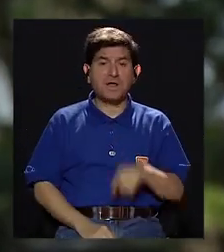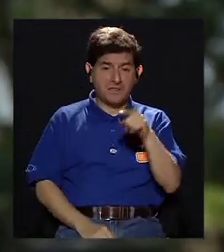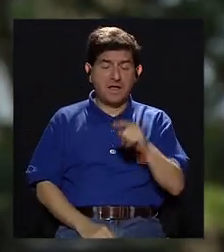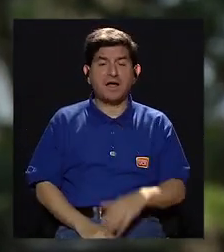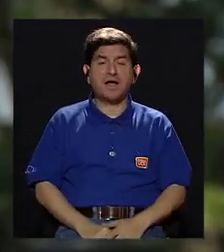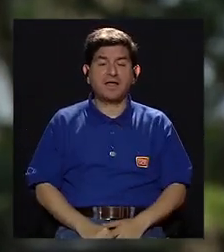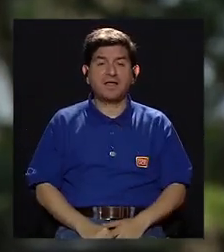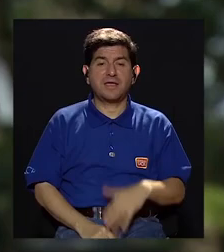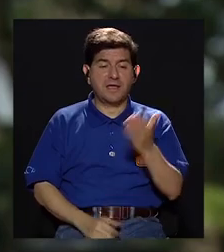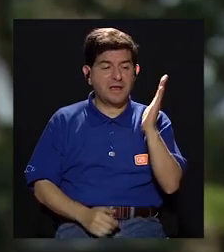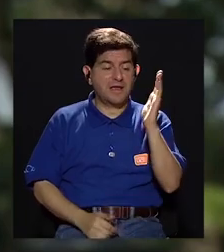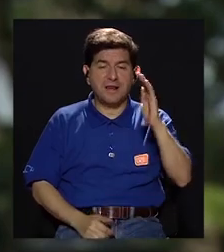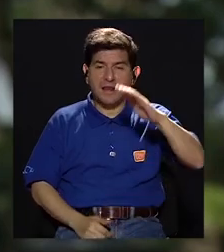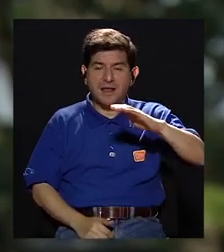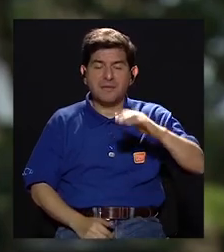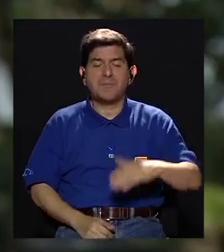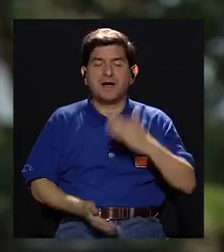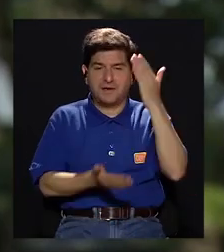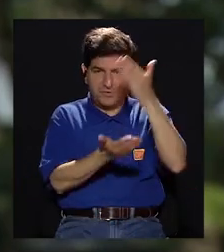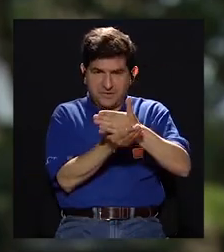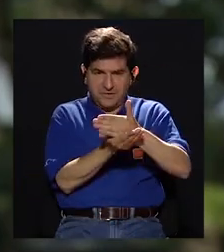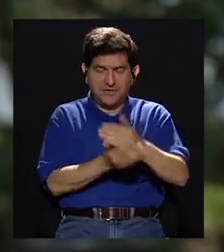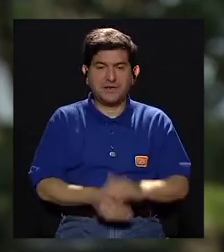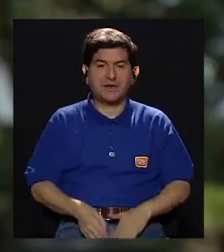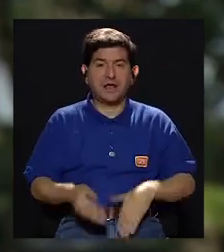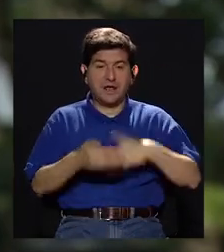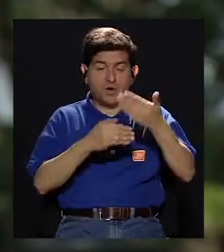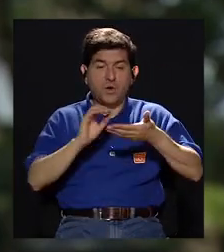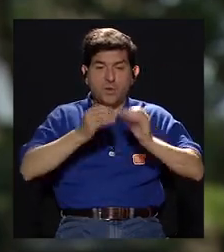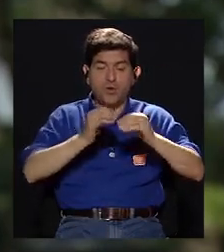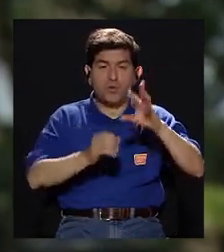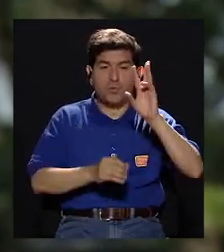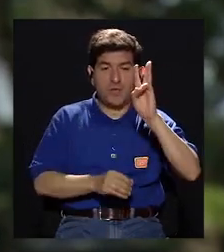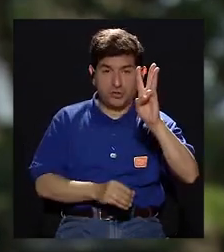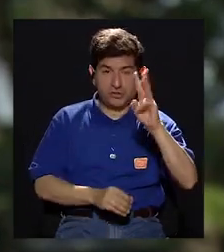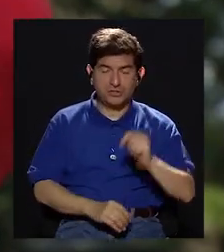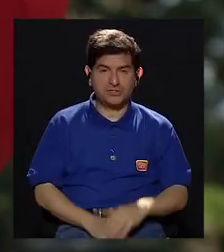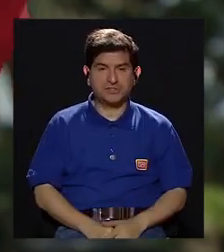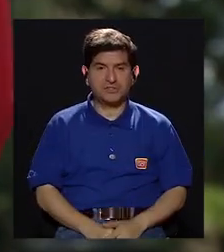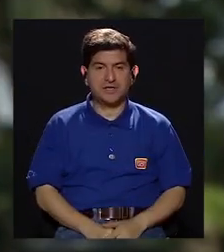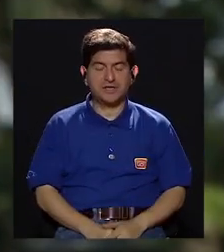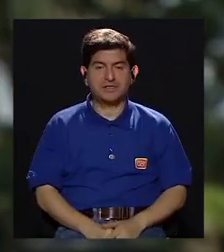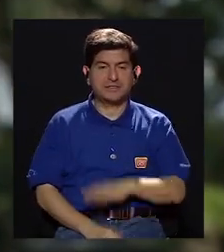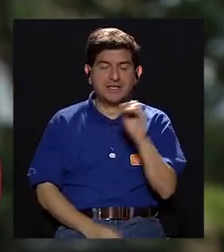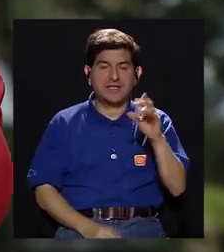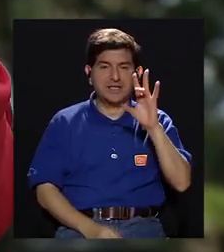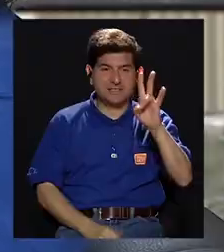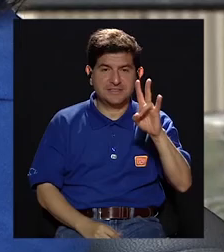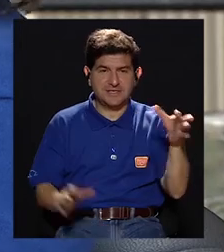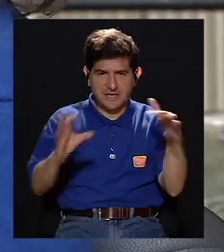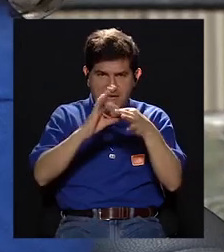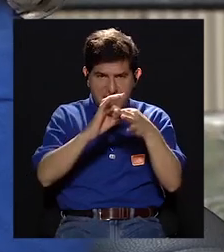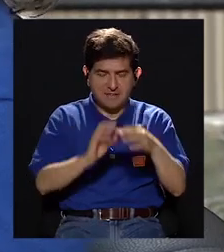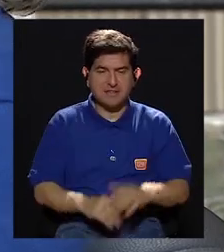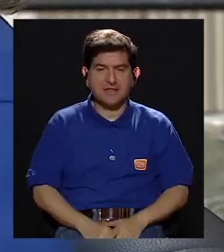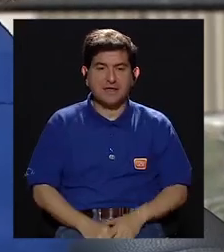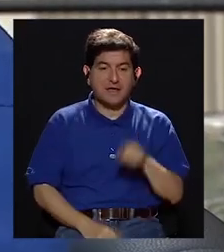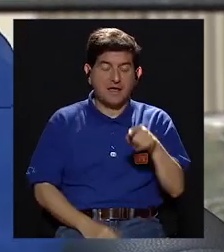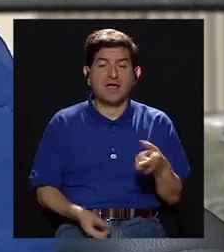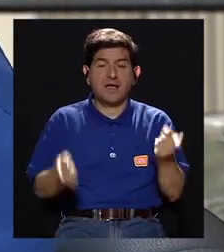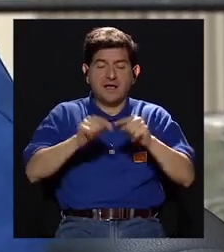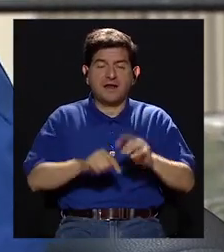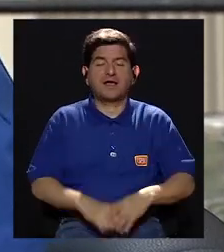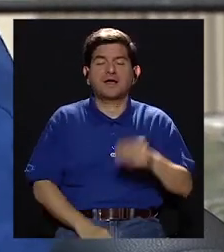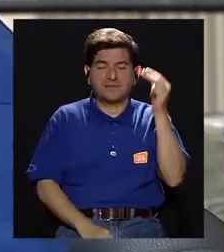ponernos la mano aquí como para detenerlo. Después tenemos el centro número 6, que lo vamos a tratar con el centro número 7, que nos ayuda para las